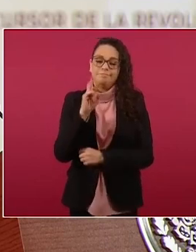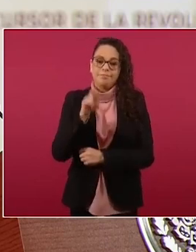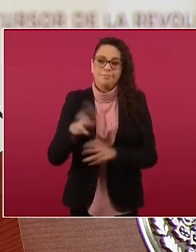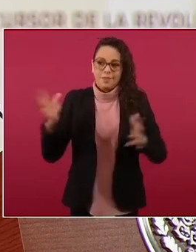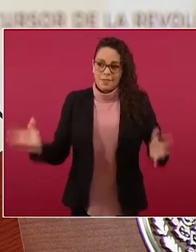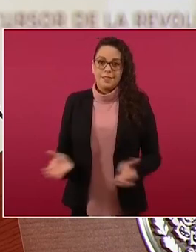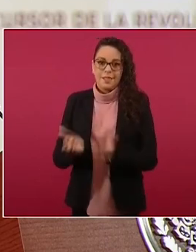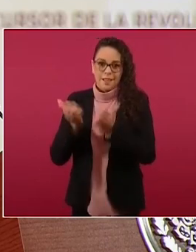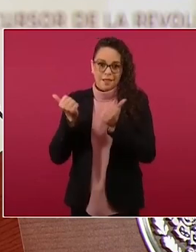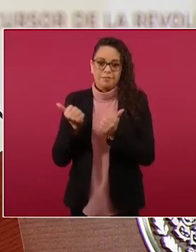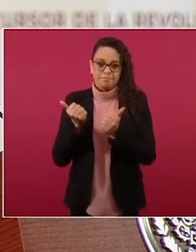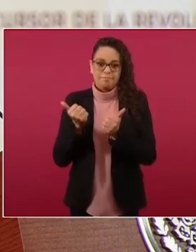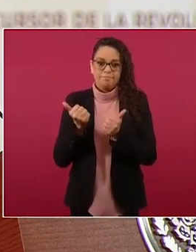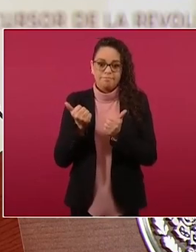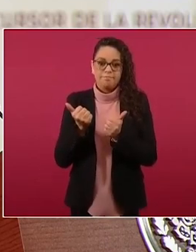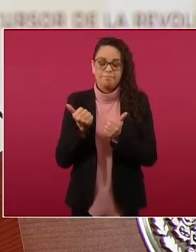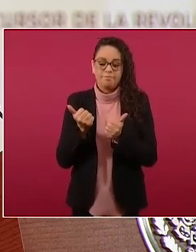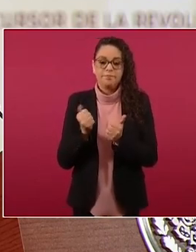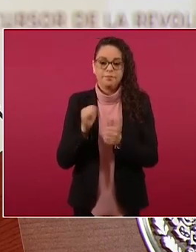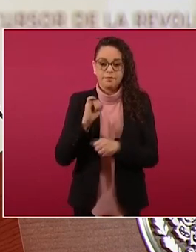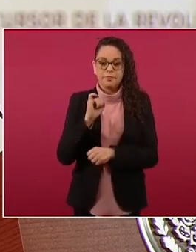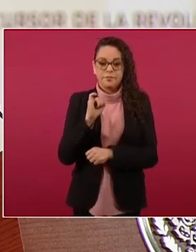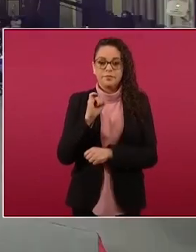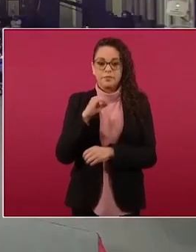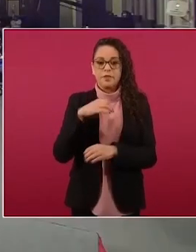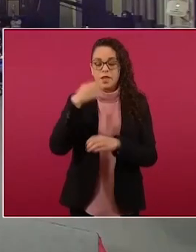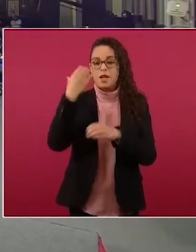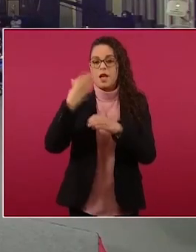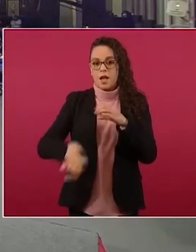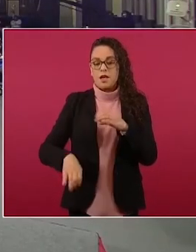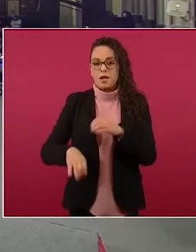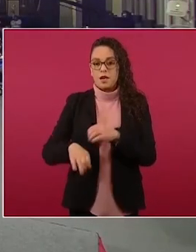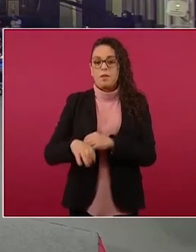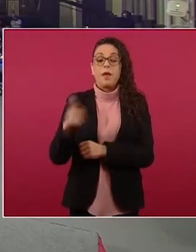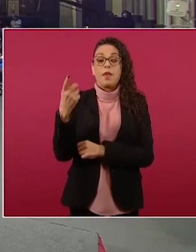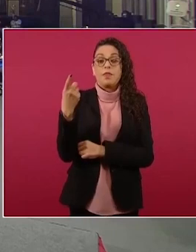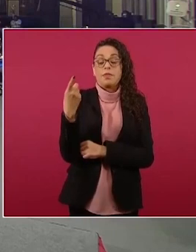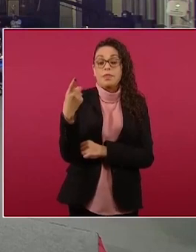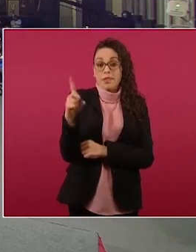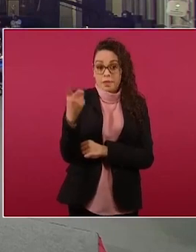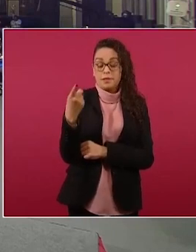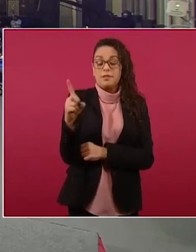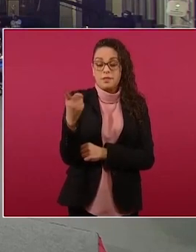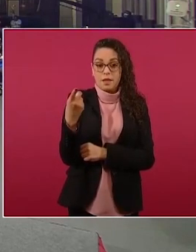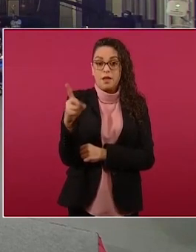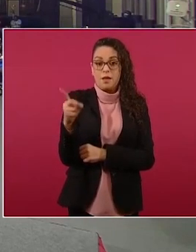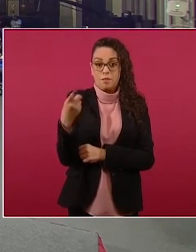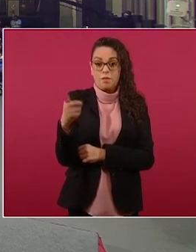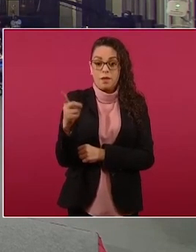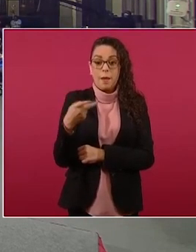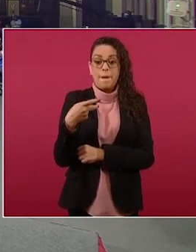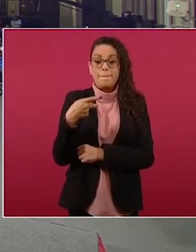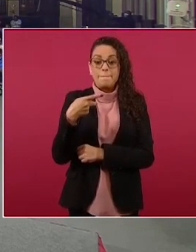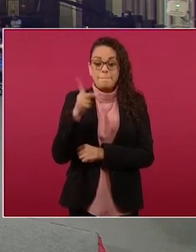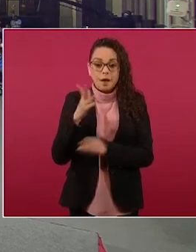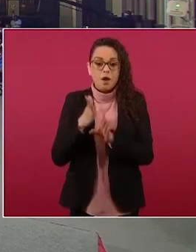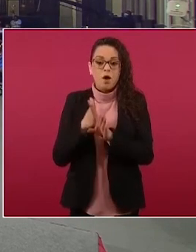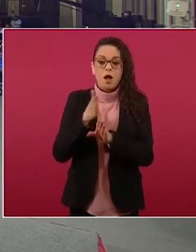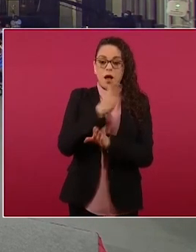vamos a terminar en diciembre, pero antes ya van a estar los